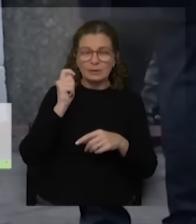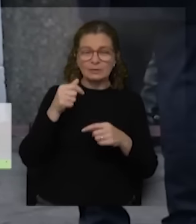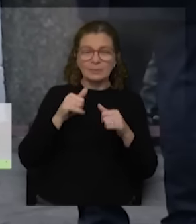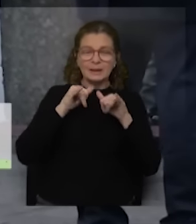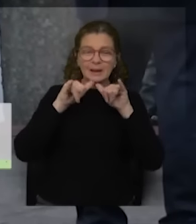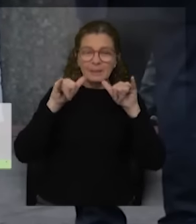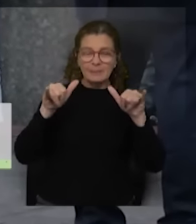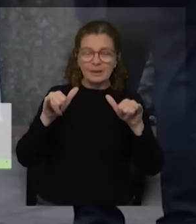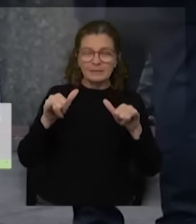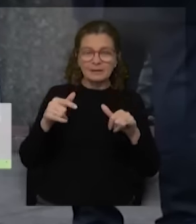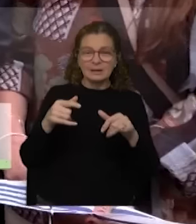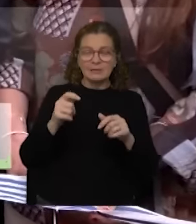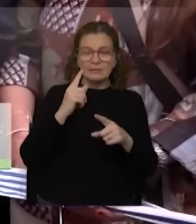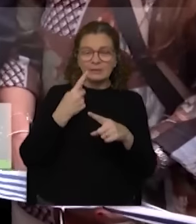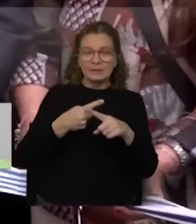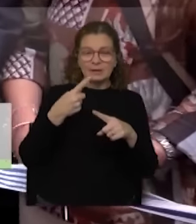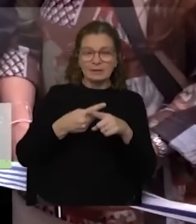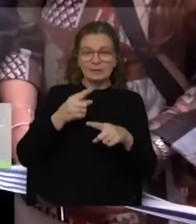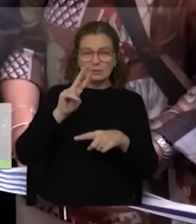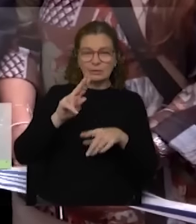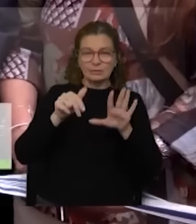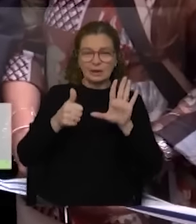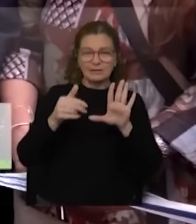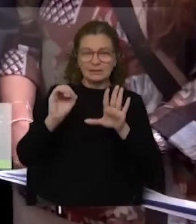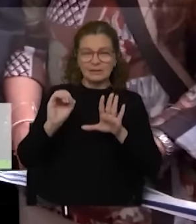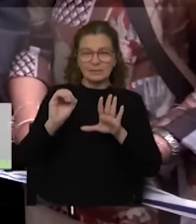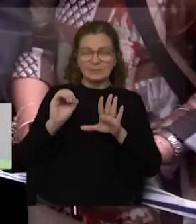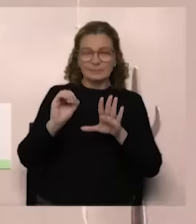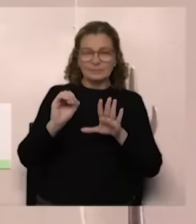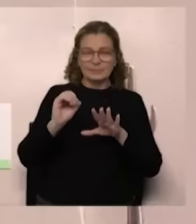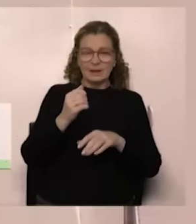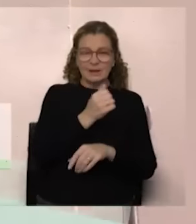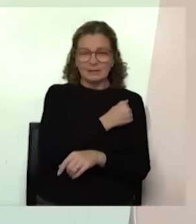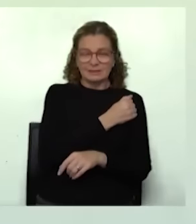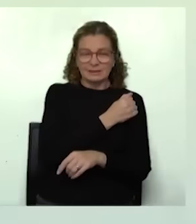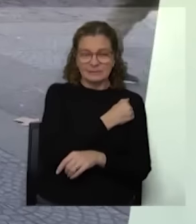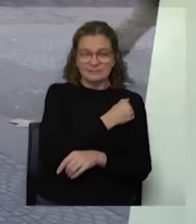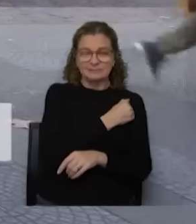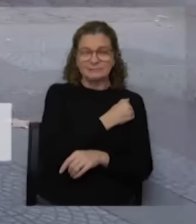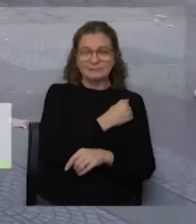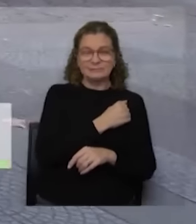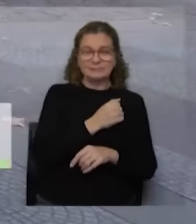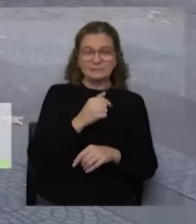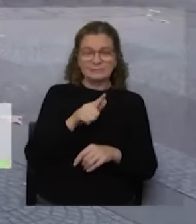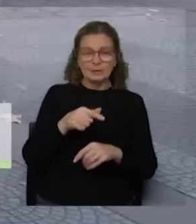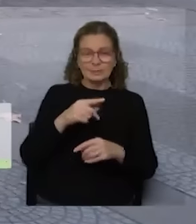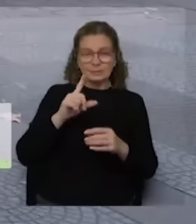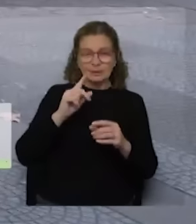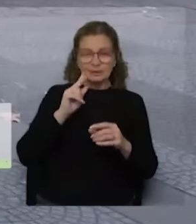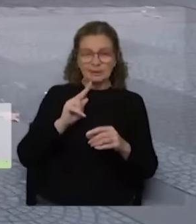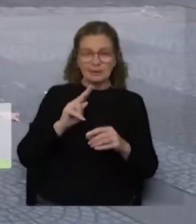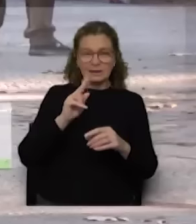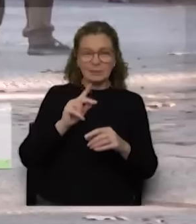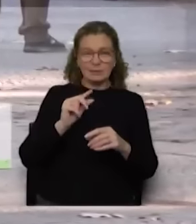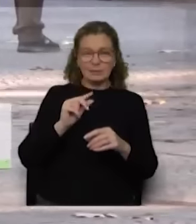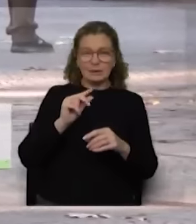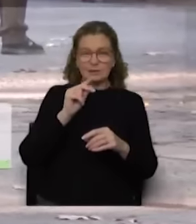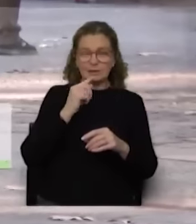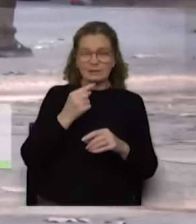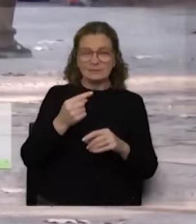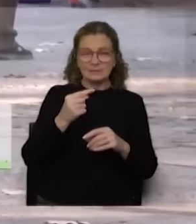campaña en conmemoración de los 260 años del nacimiento de José gerbacio artigas según un relevamiento realizado por mbd